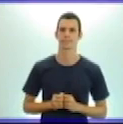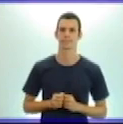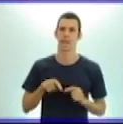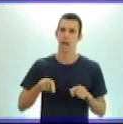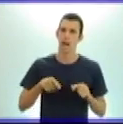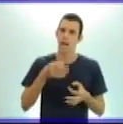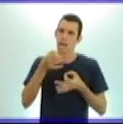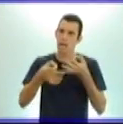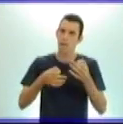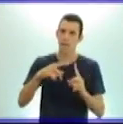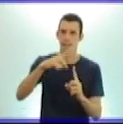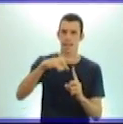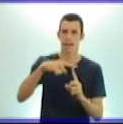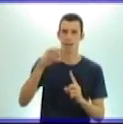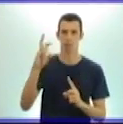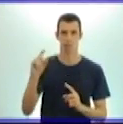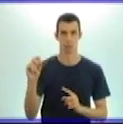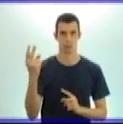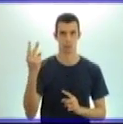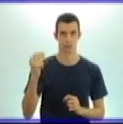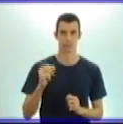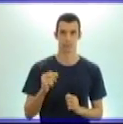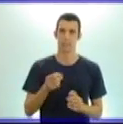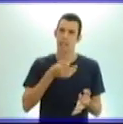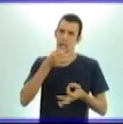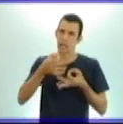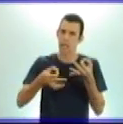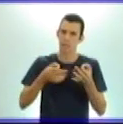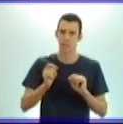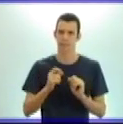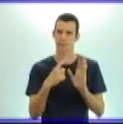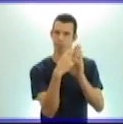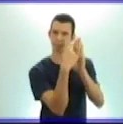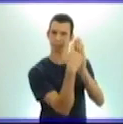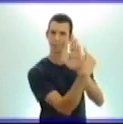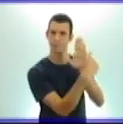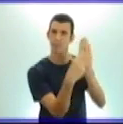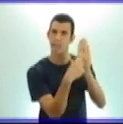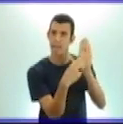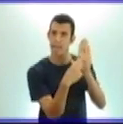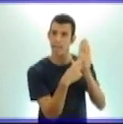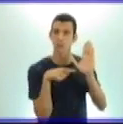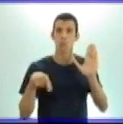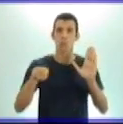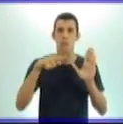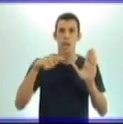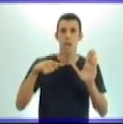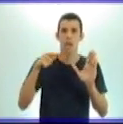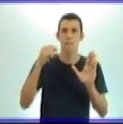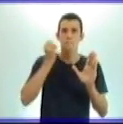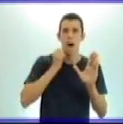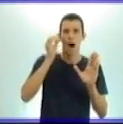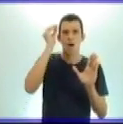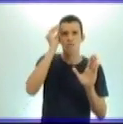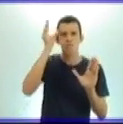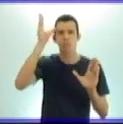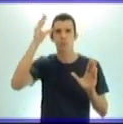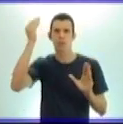este epígrafe has ampliado la información sobre la personalidad de Camilo